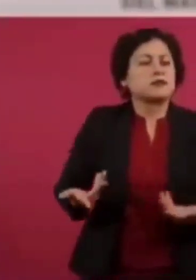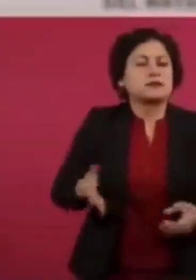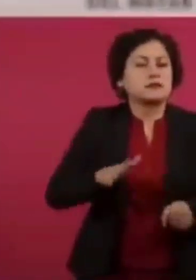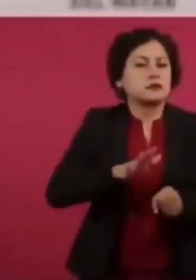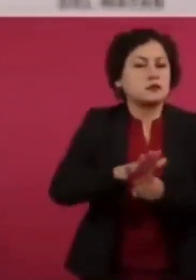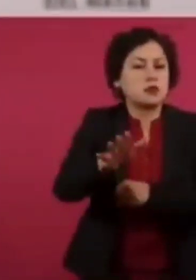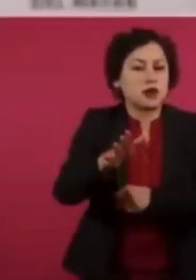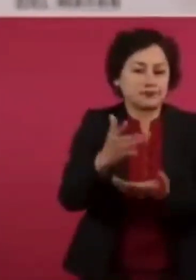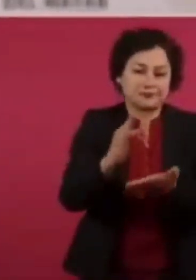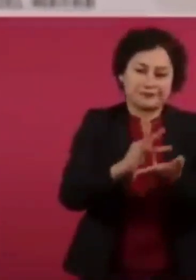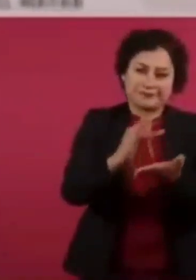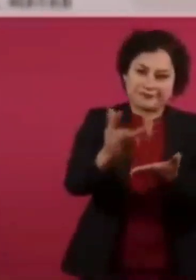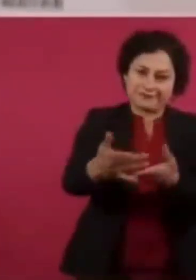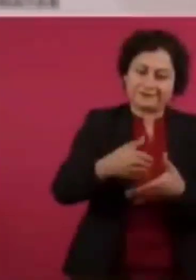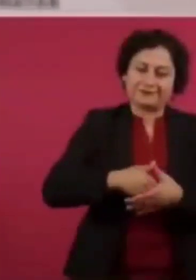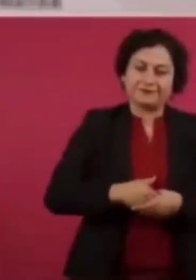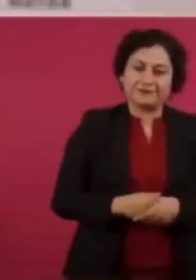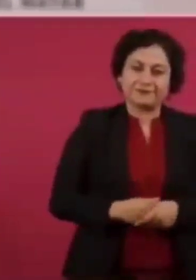Miren,